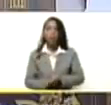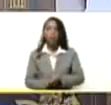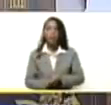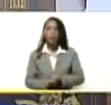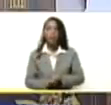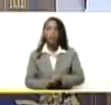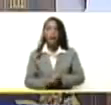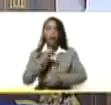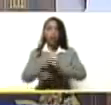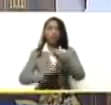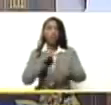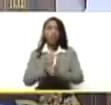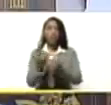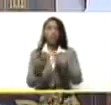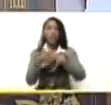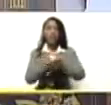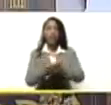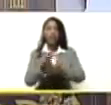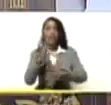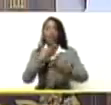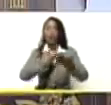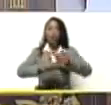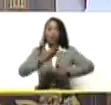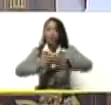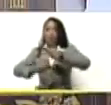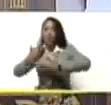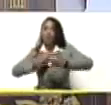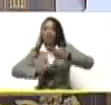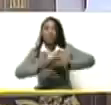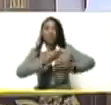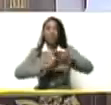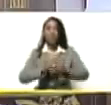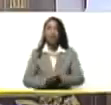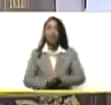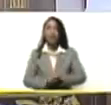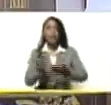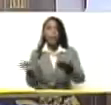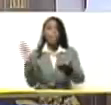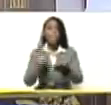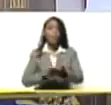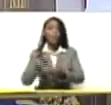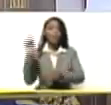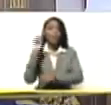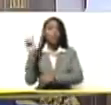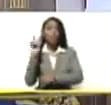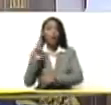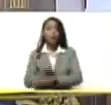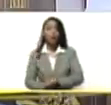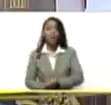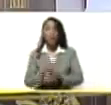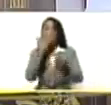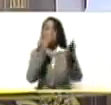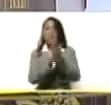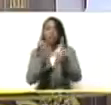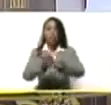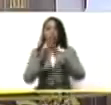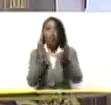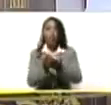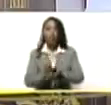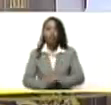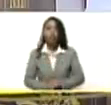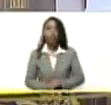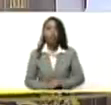asociaciones integrales de cooperación que colocan a venezuela frente al mundo